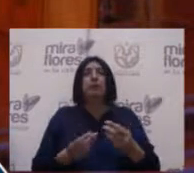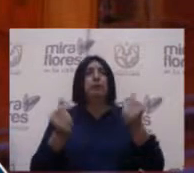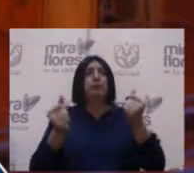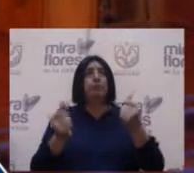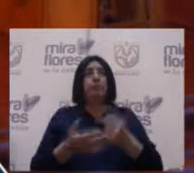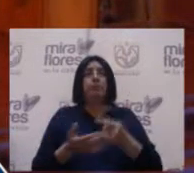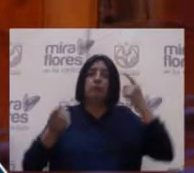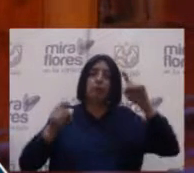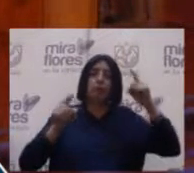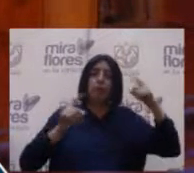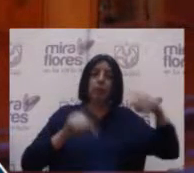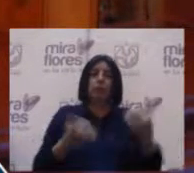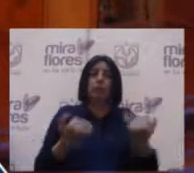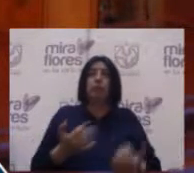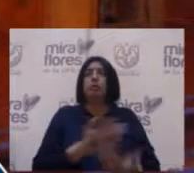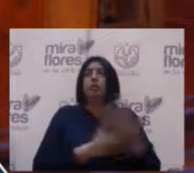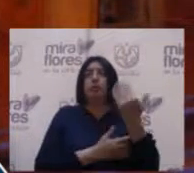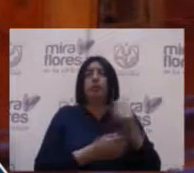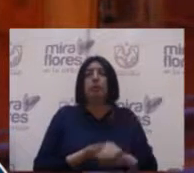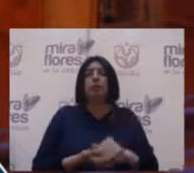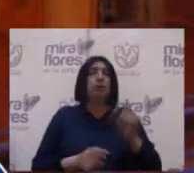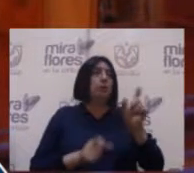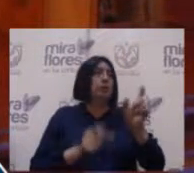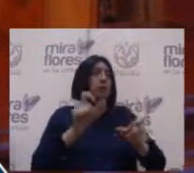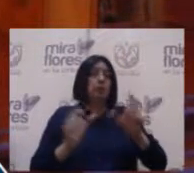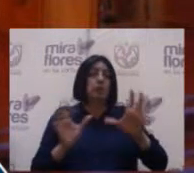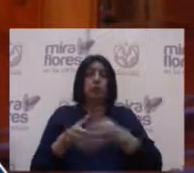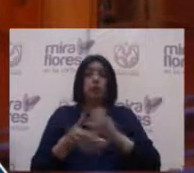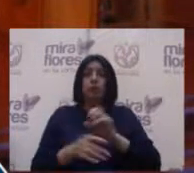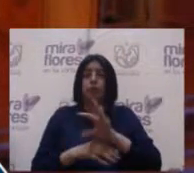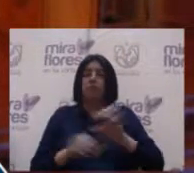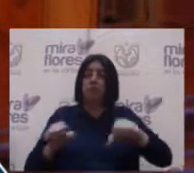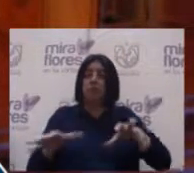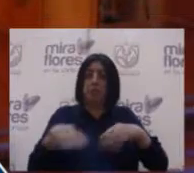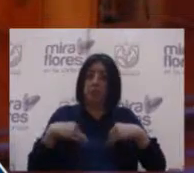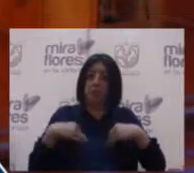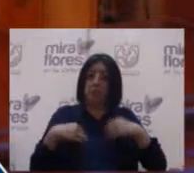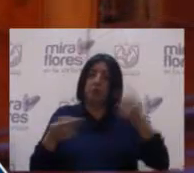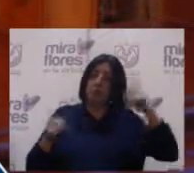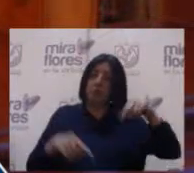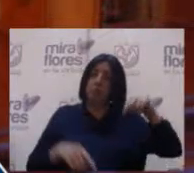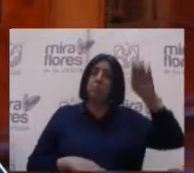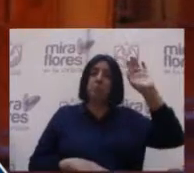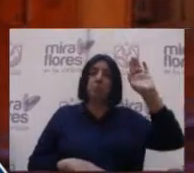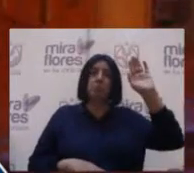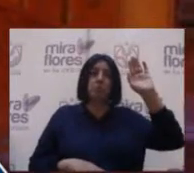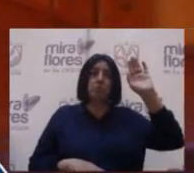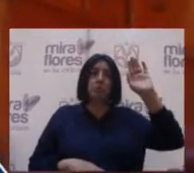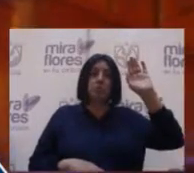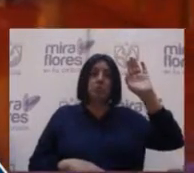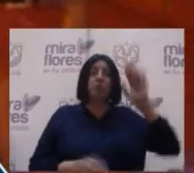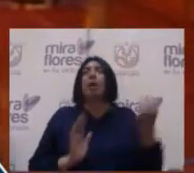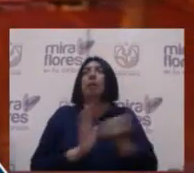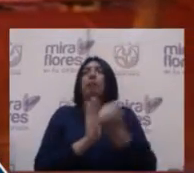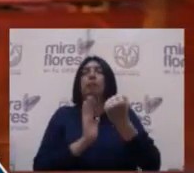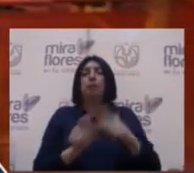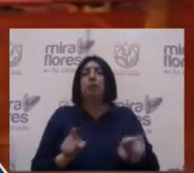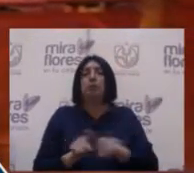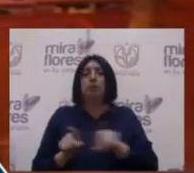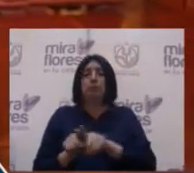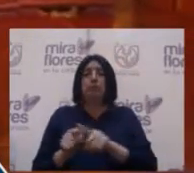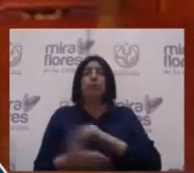de los acuerdos tomados esta mañana. Aquellos miembros del Consejo que estén a favor, se van a expresar en señal de conformidad. Se aprueba también